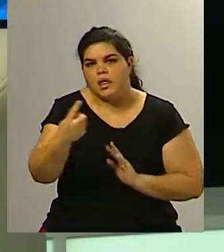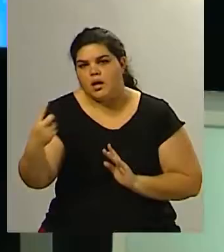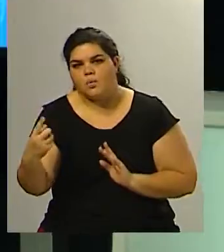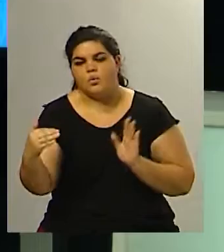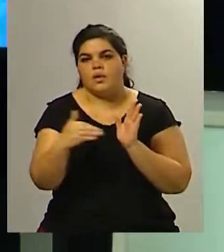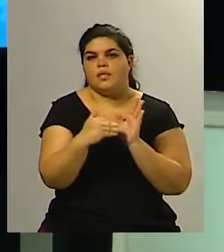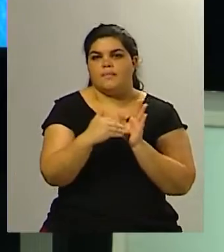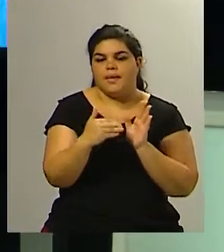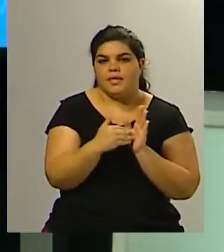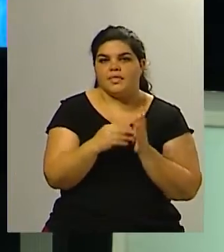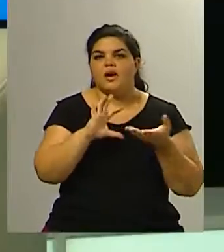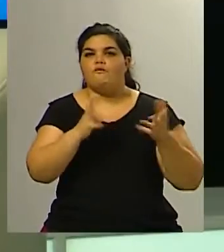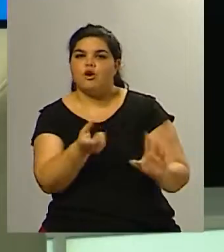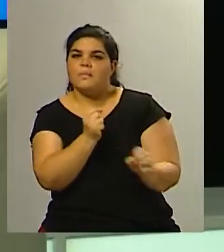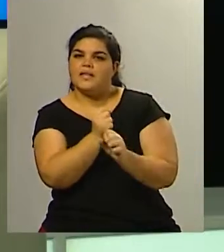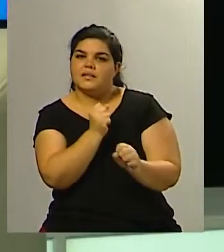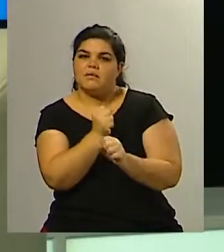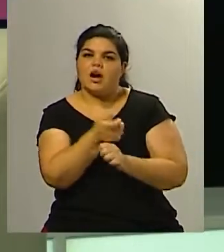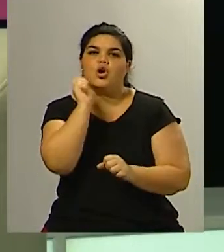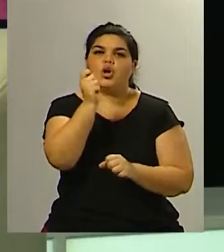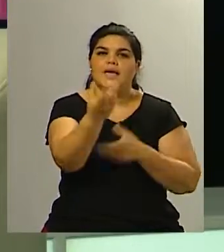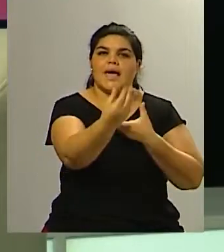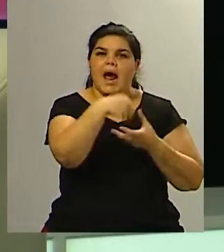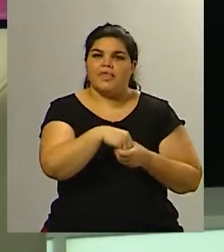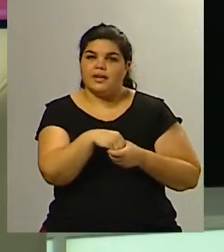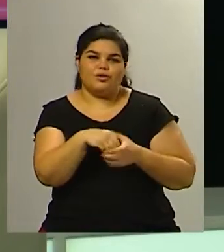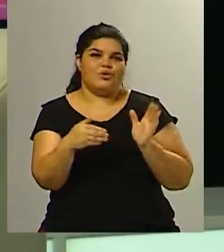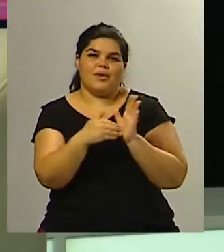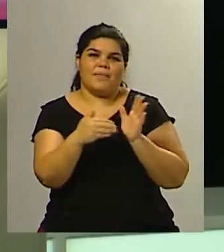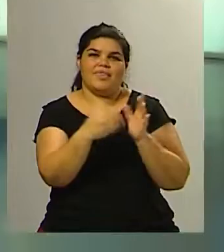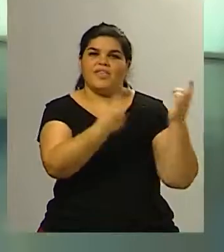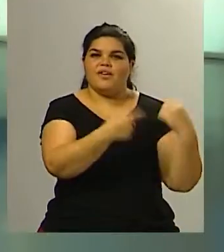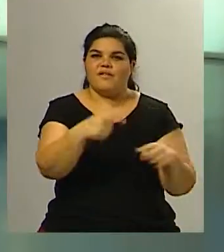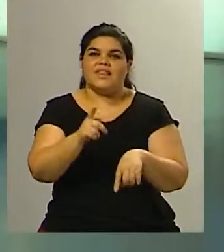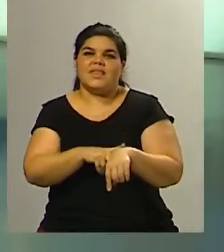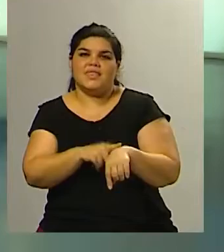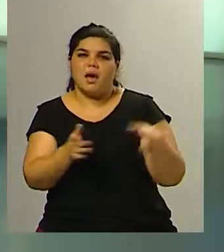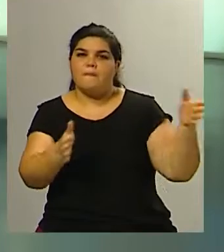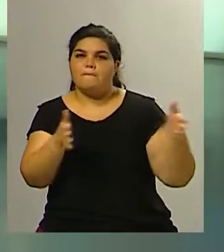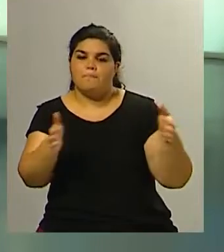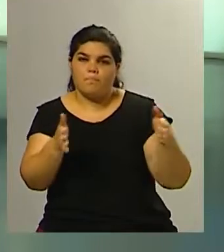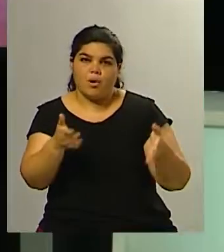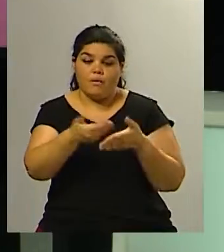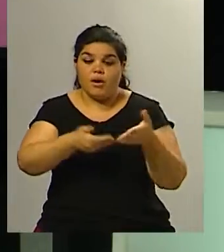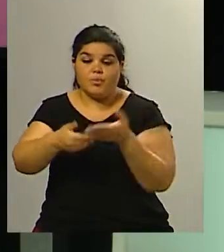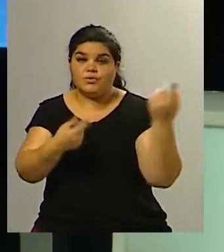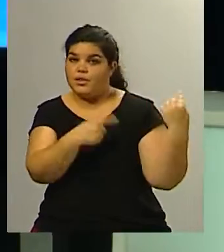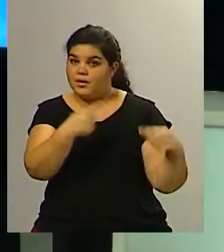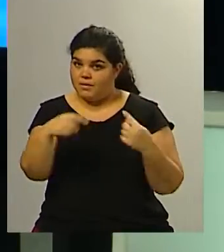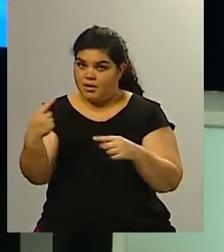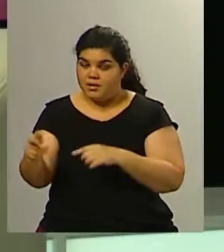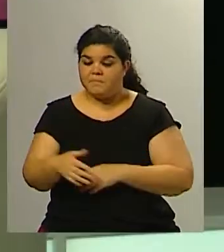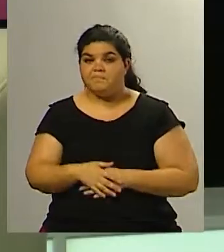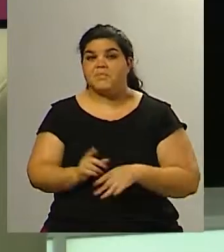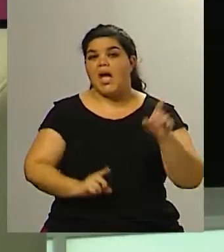intervención que realizan, ¿no? Y cuáles son los actores que están involucrados, tenemos diferente periodo de evaluación, ¿no? La mayoría tiene una